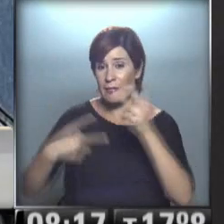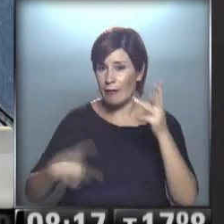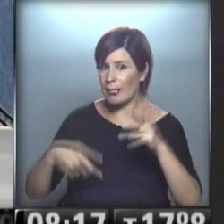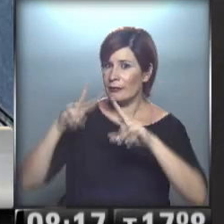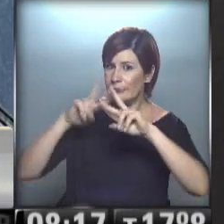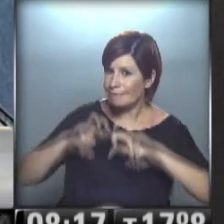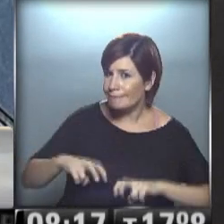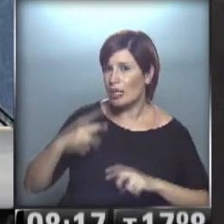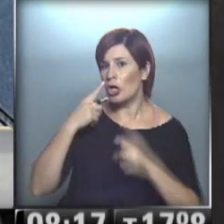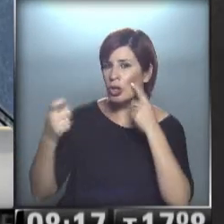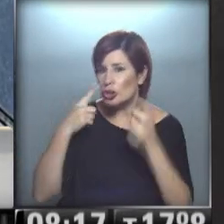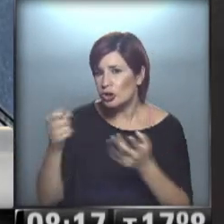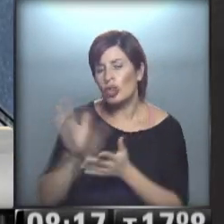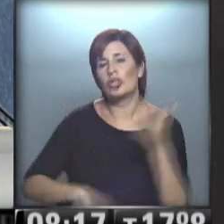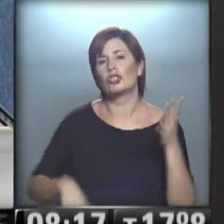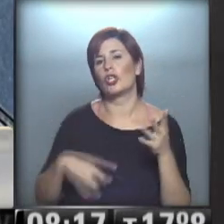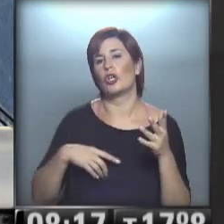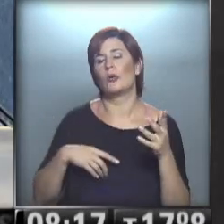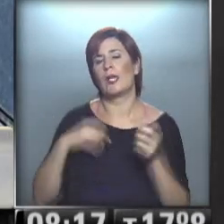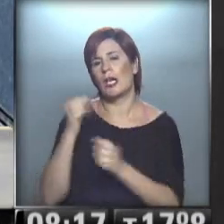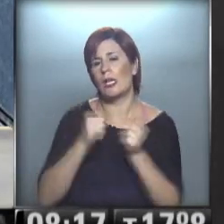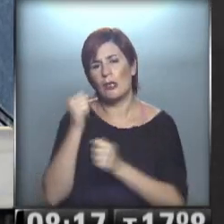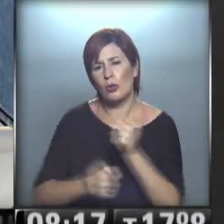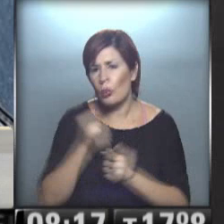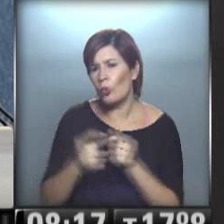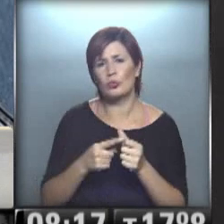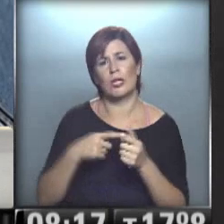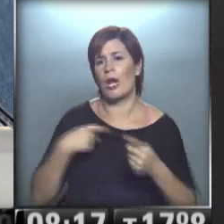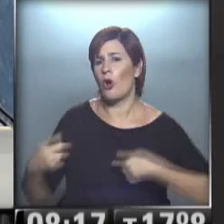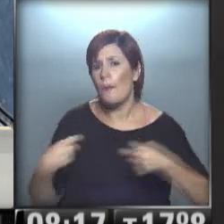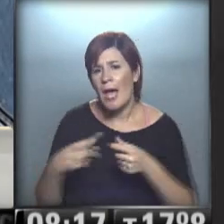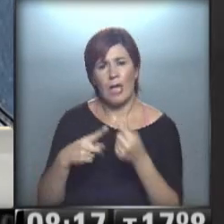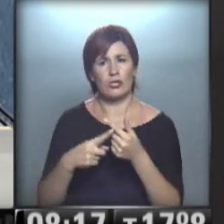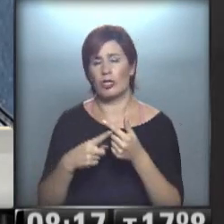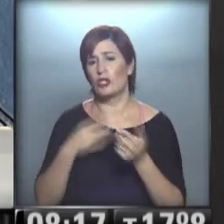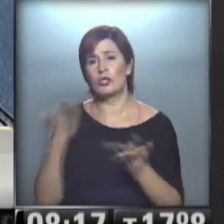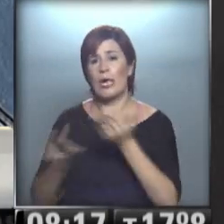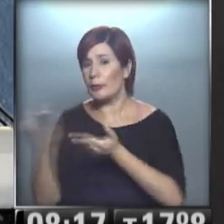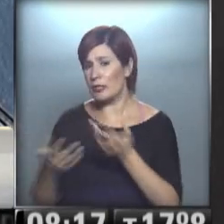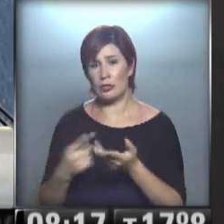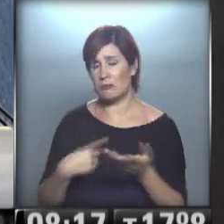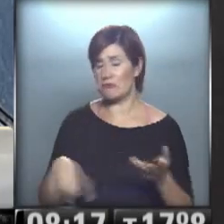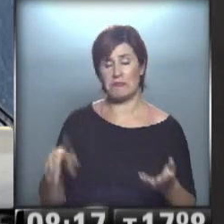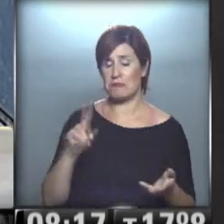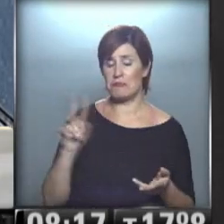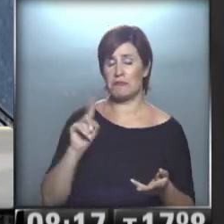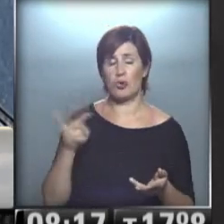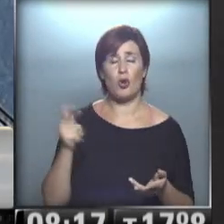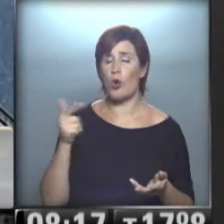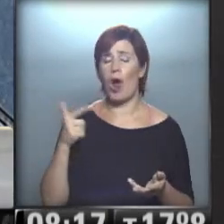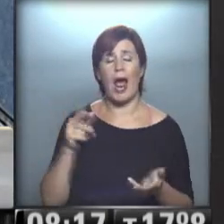continuo respecto a la actividad industrial, de comercio y de servicios, y no verificamos, por lo